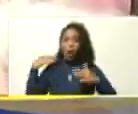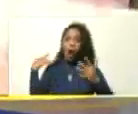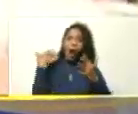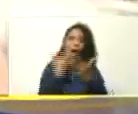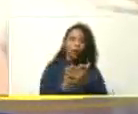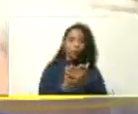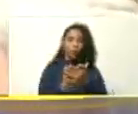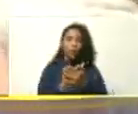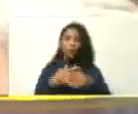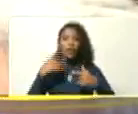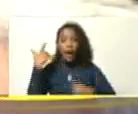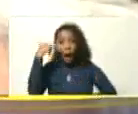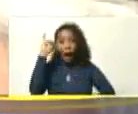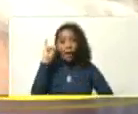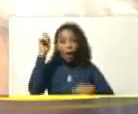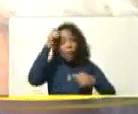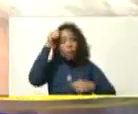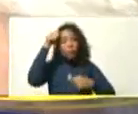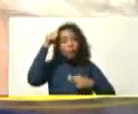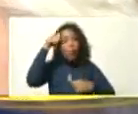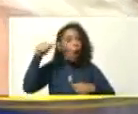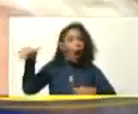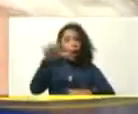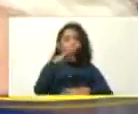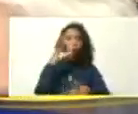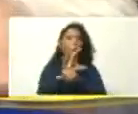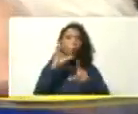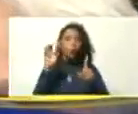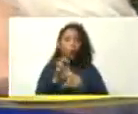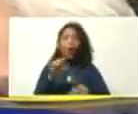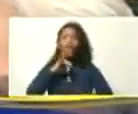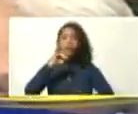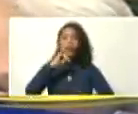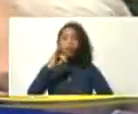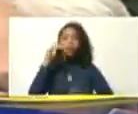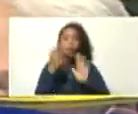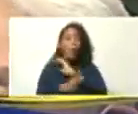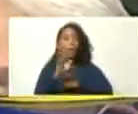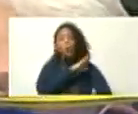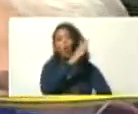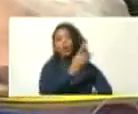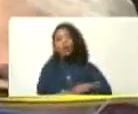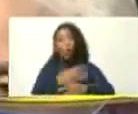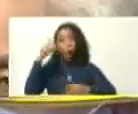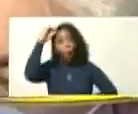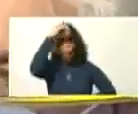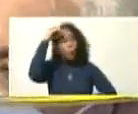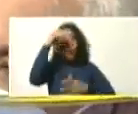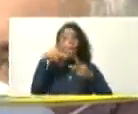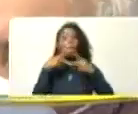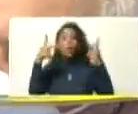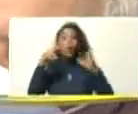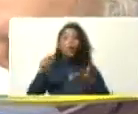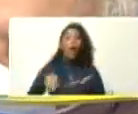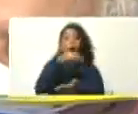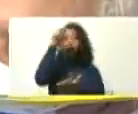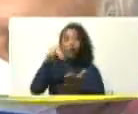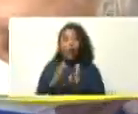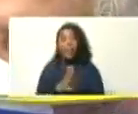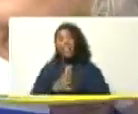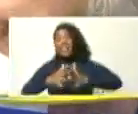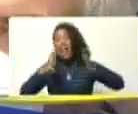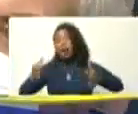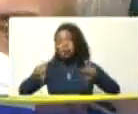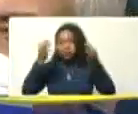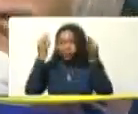pasado, que tenemos un pueblo culto, informado y una poderosa opinión pública nacional de gran